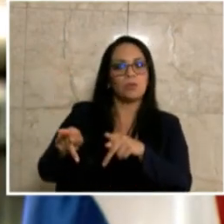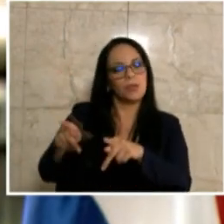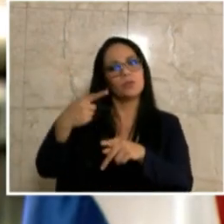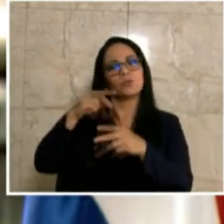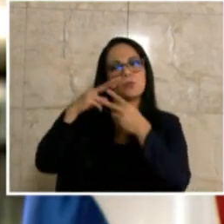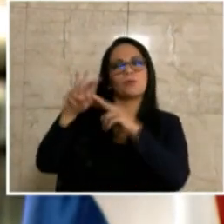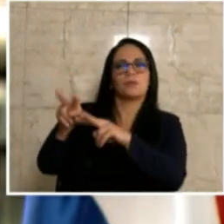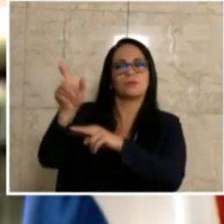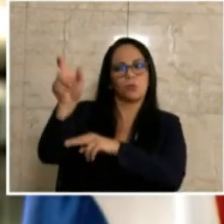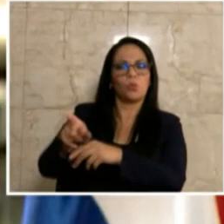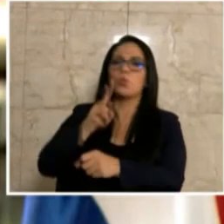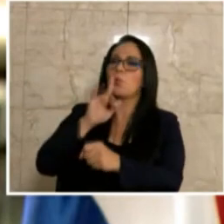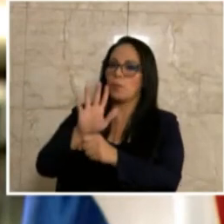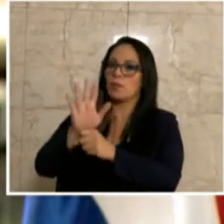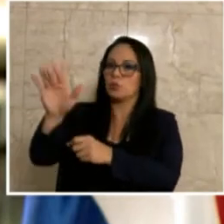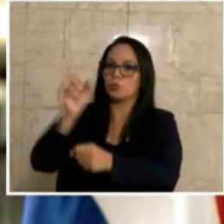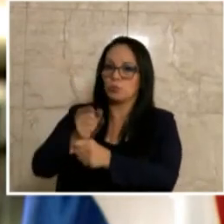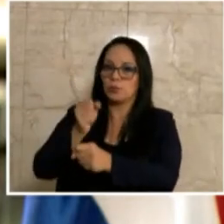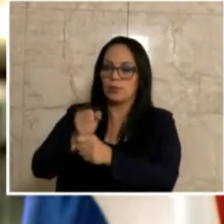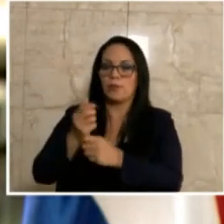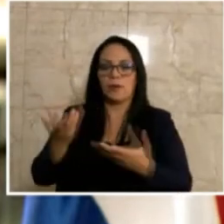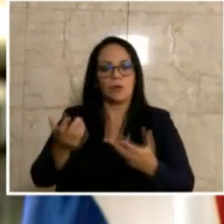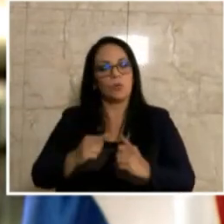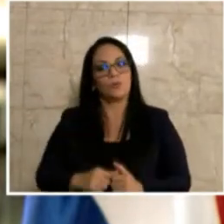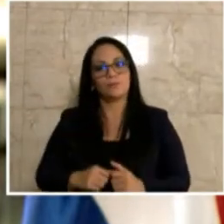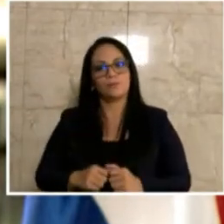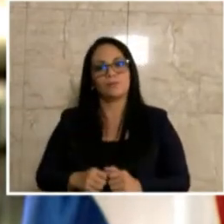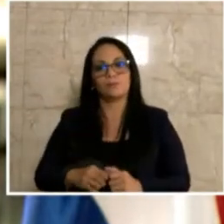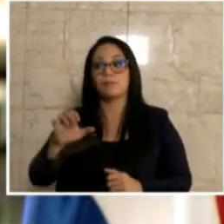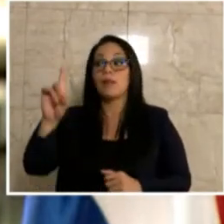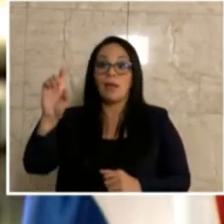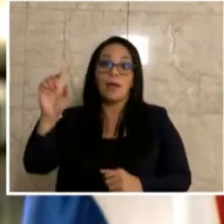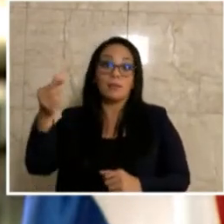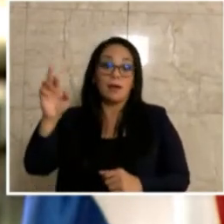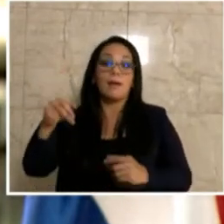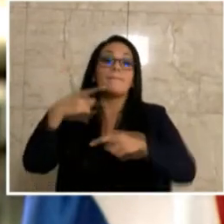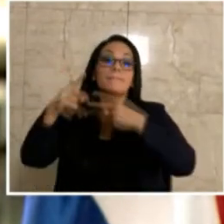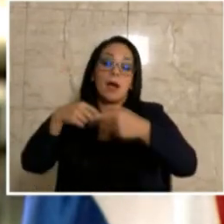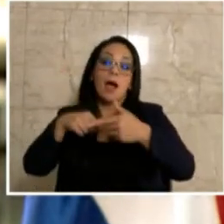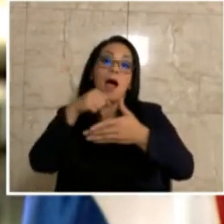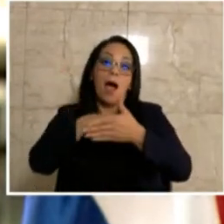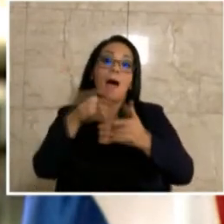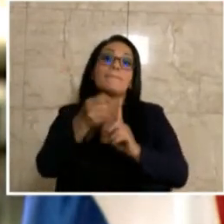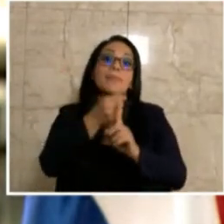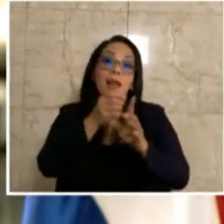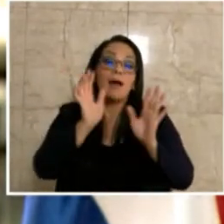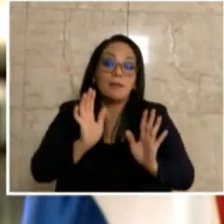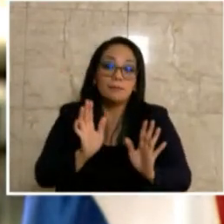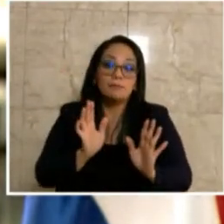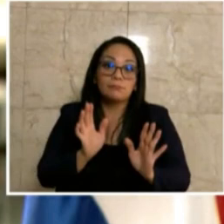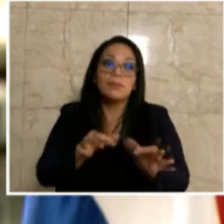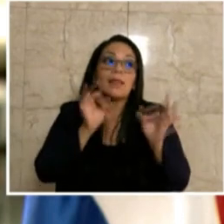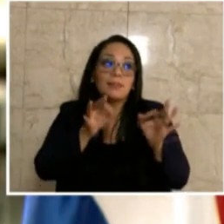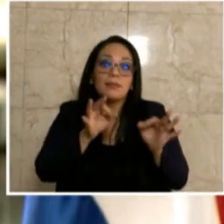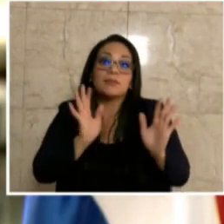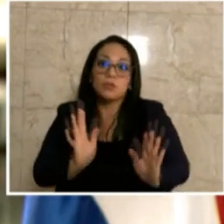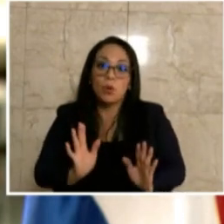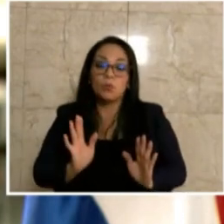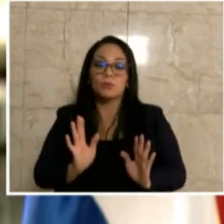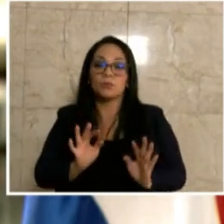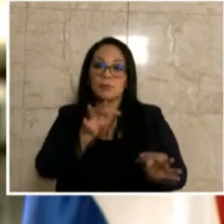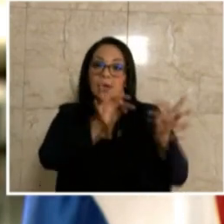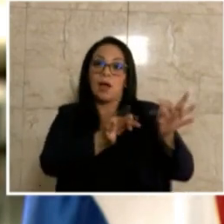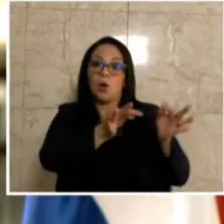está comprometida entonces Don Edgar va a pelar la decisión de la corte plena